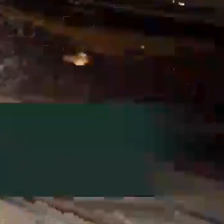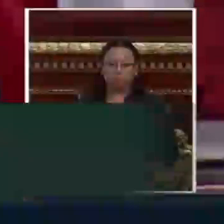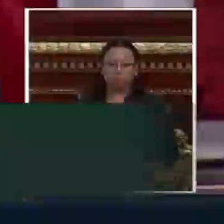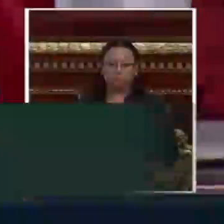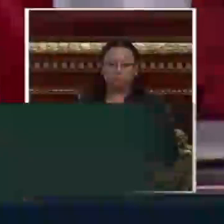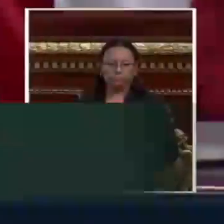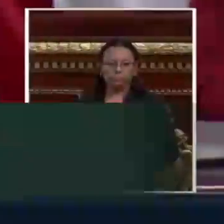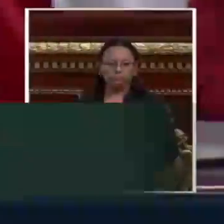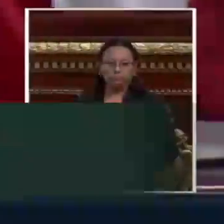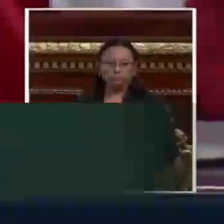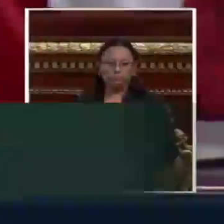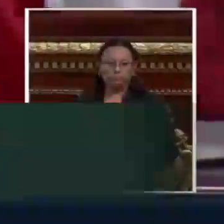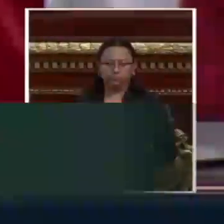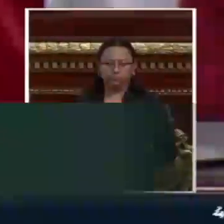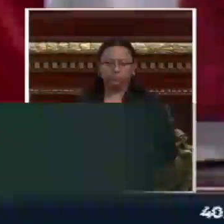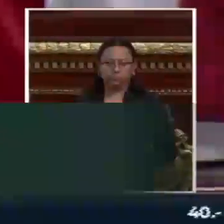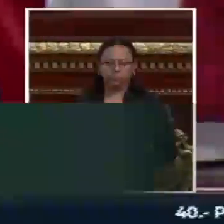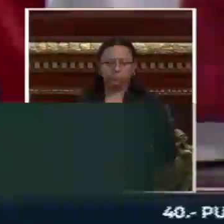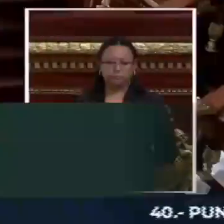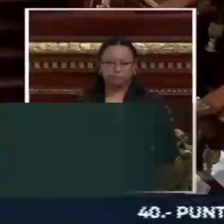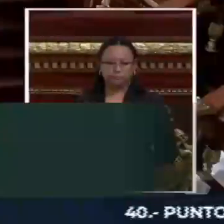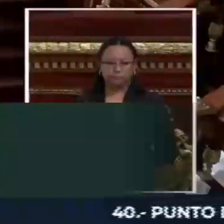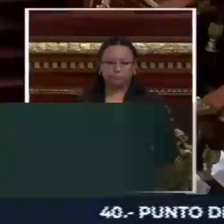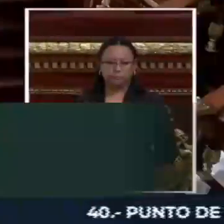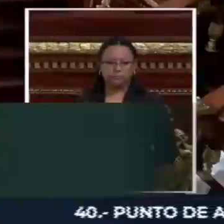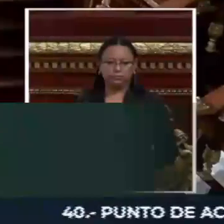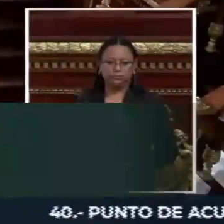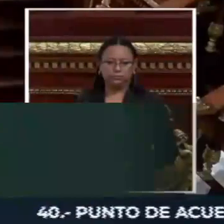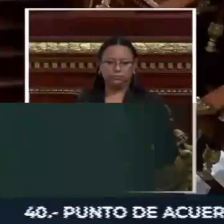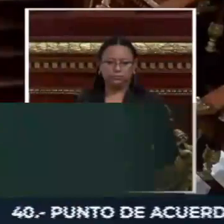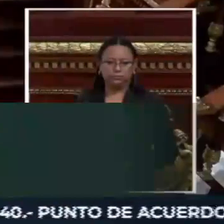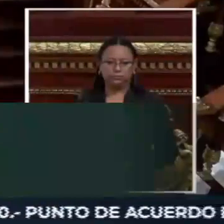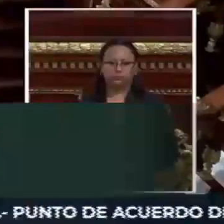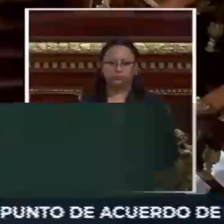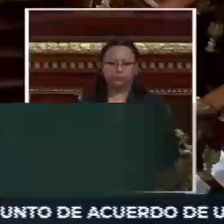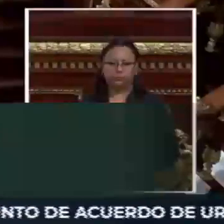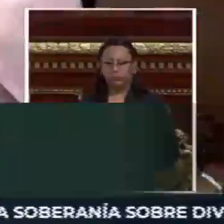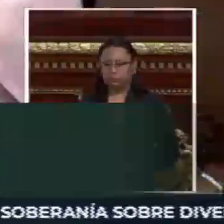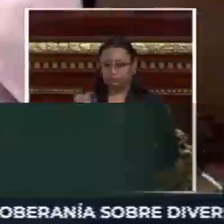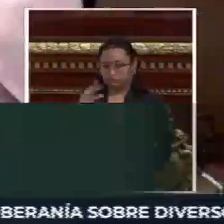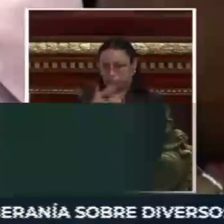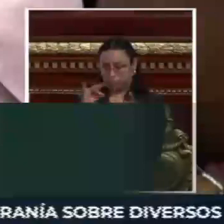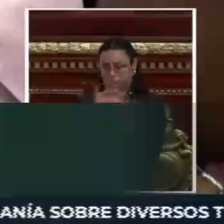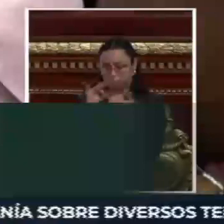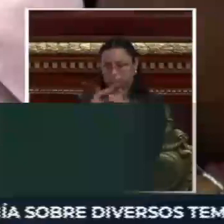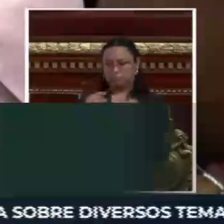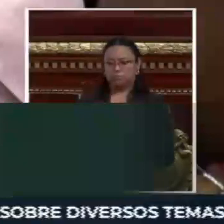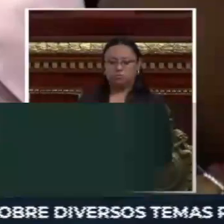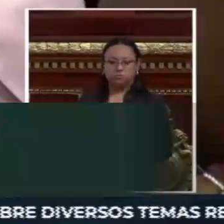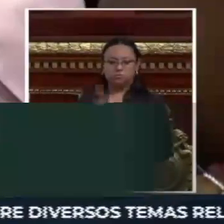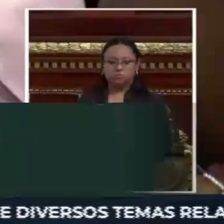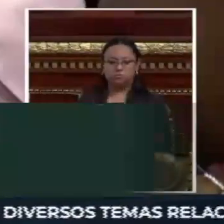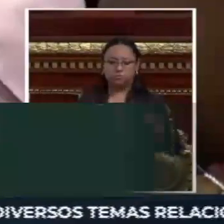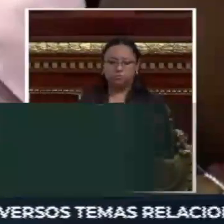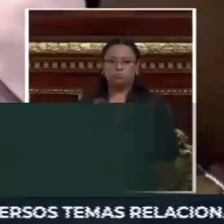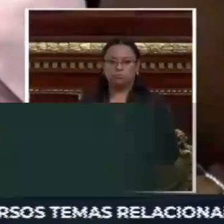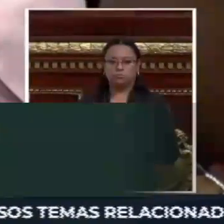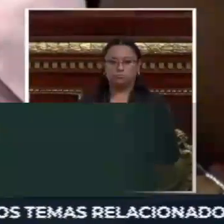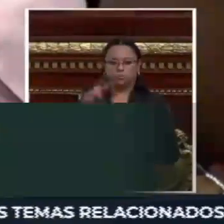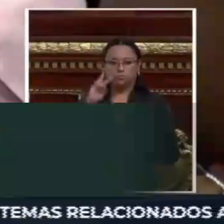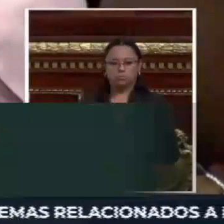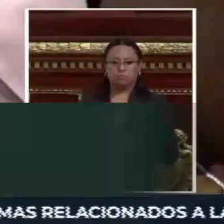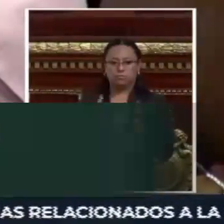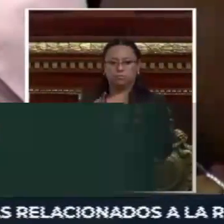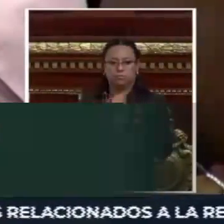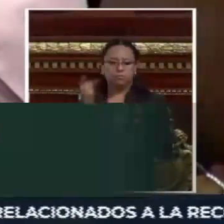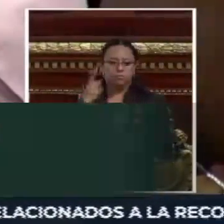capital, el diputado presidente, a solicitud de la diputada Tania Larios, realizó la rectificación de quórum y